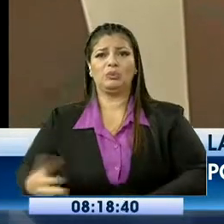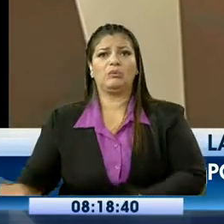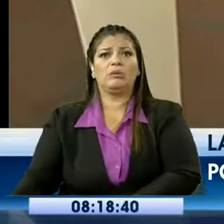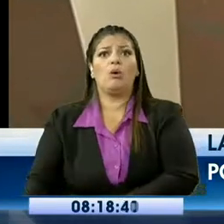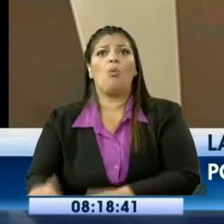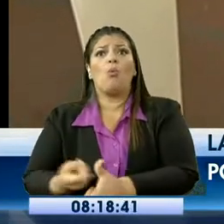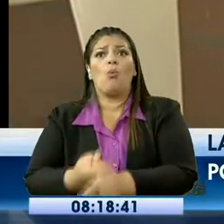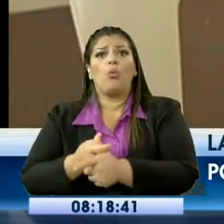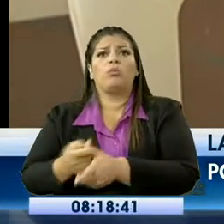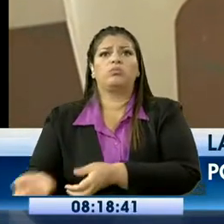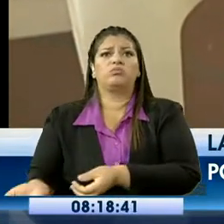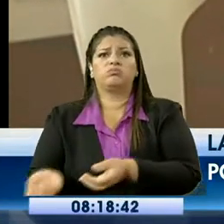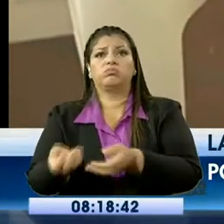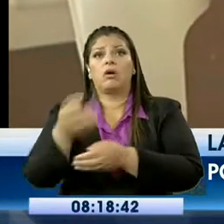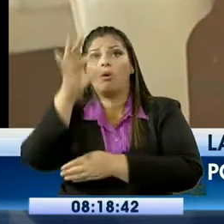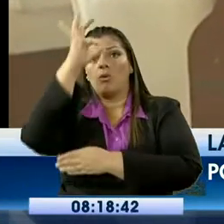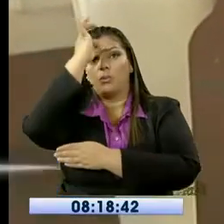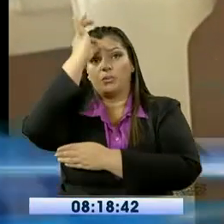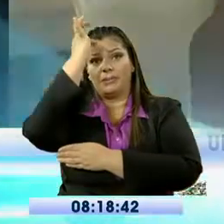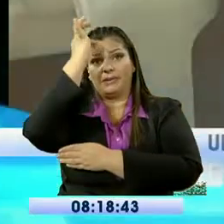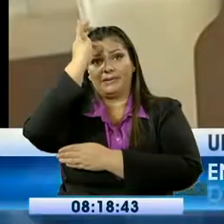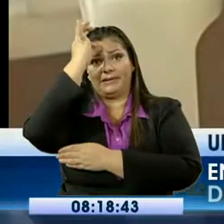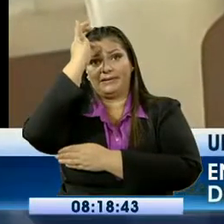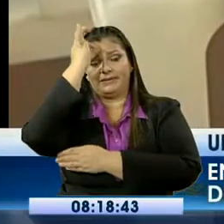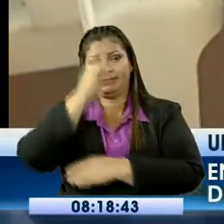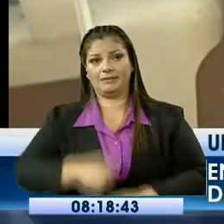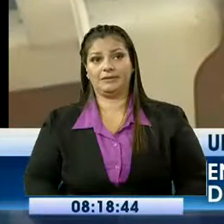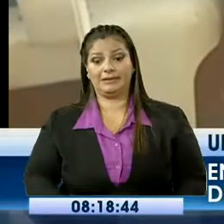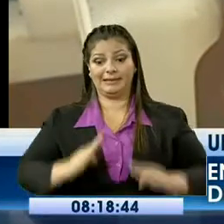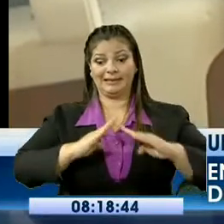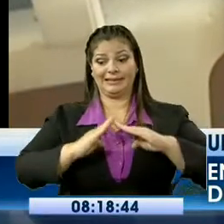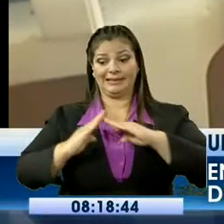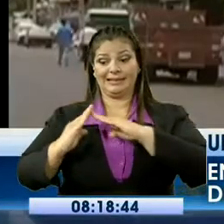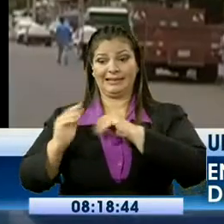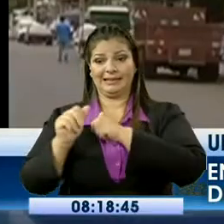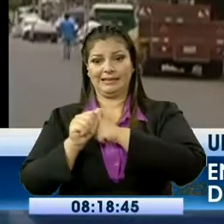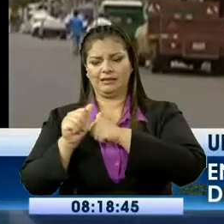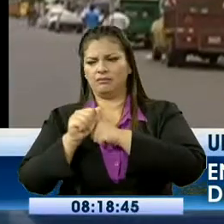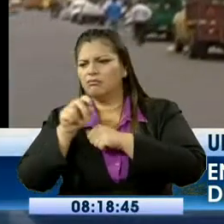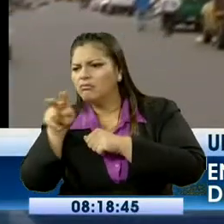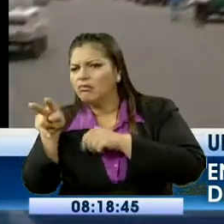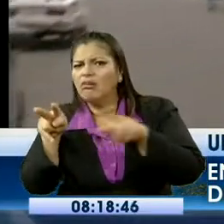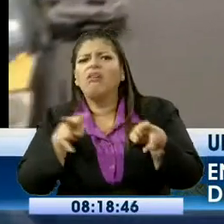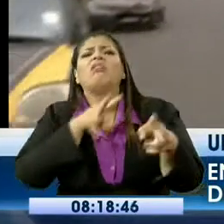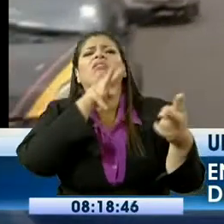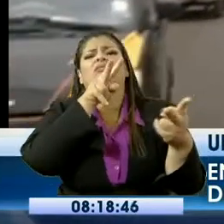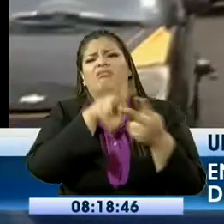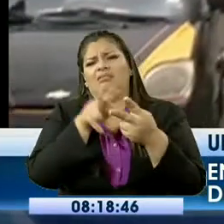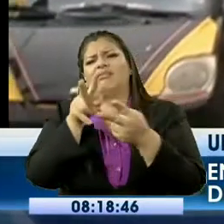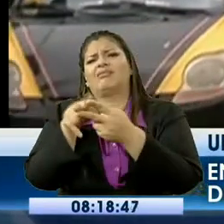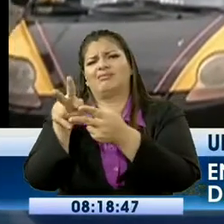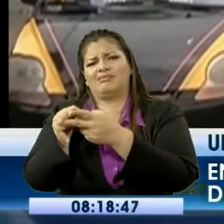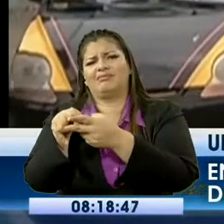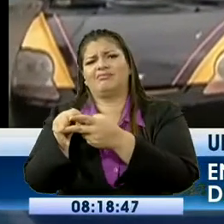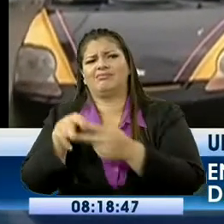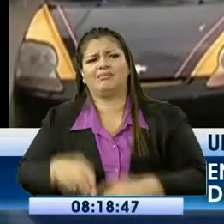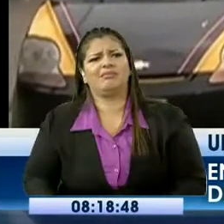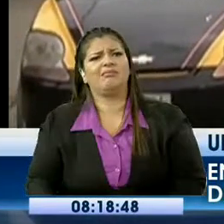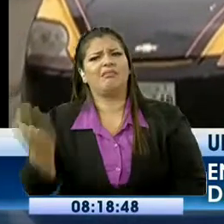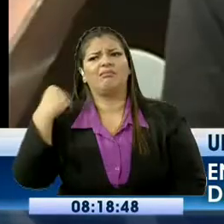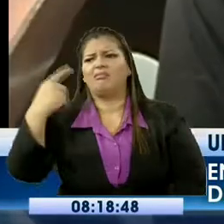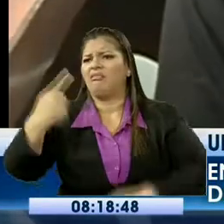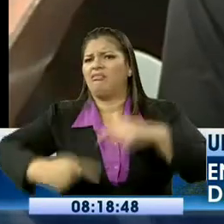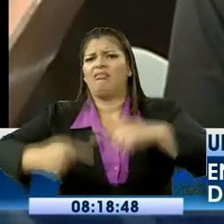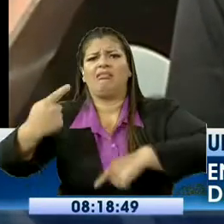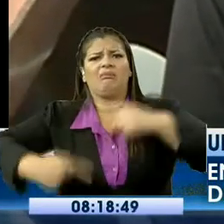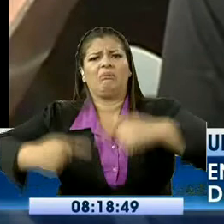hospital. Los vecinos reconocieron que ambos sujetos son del barrio, que no les conocían problema alguno